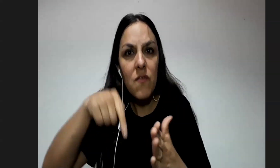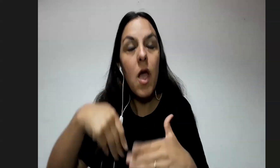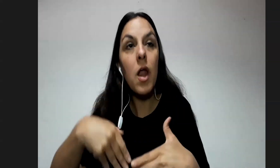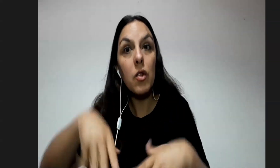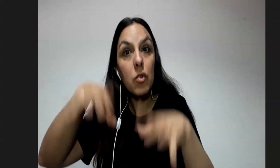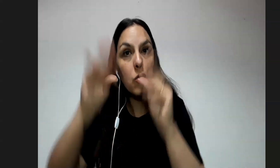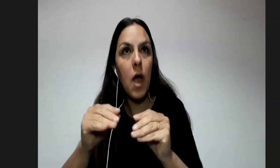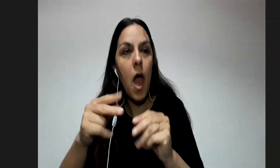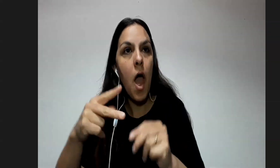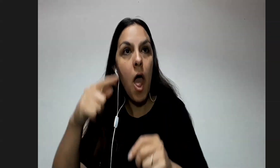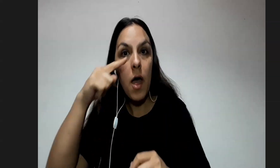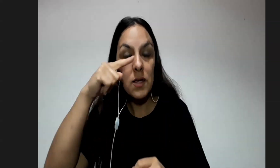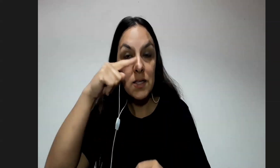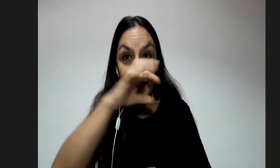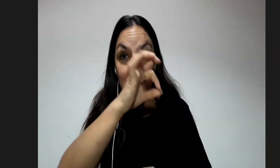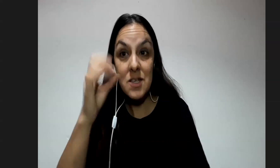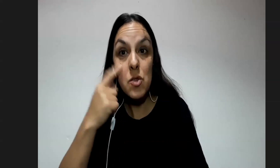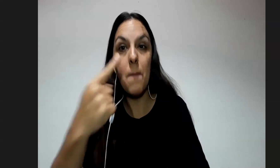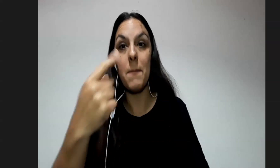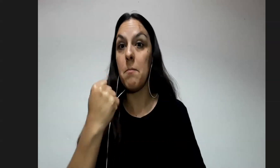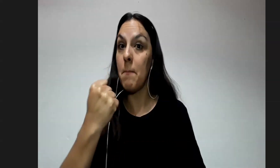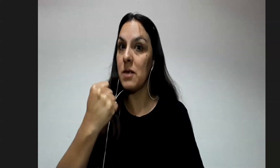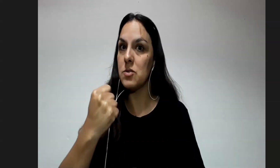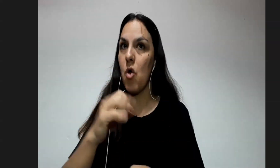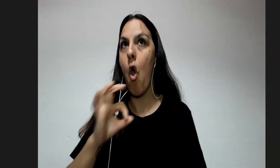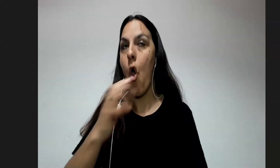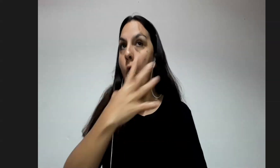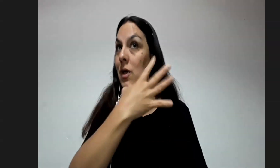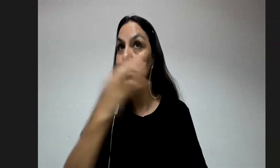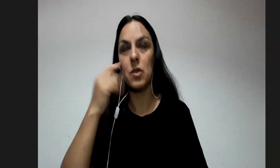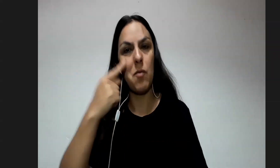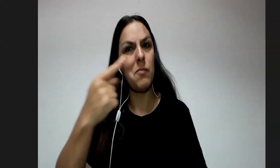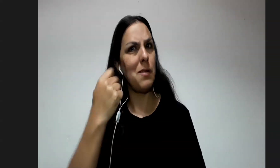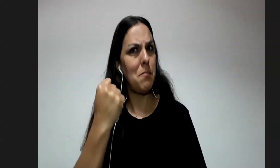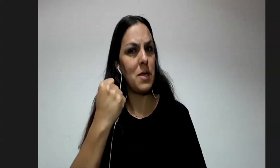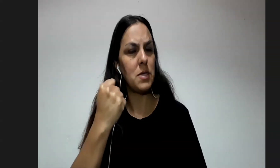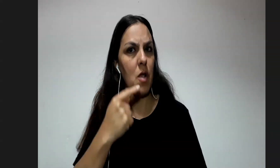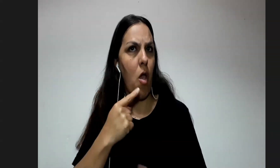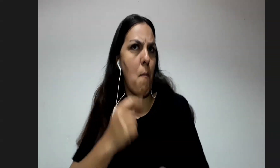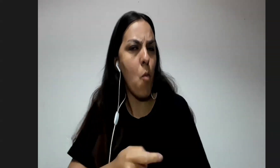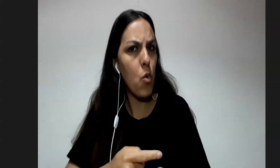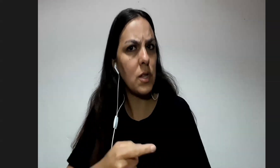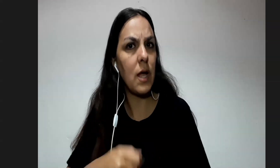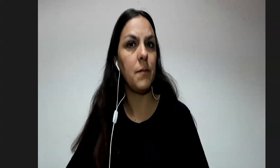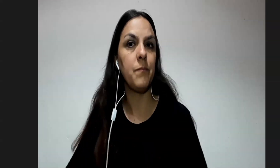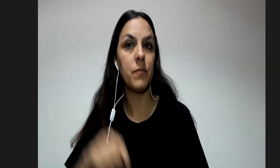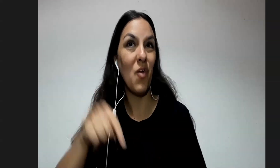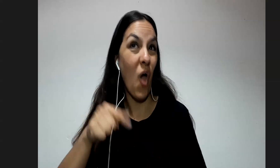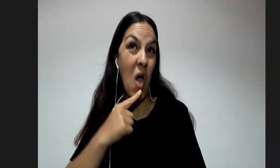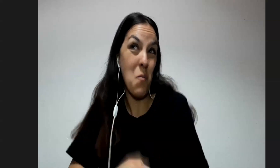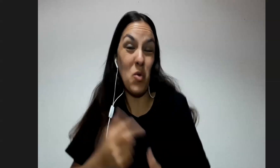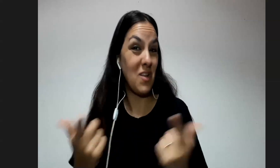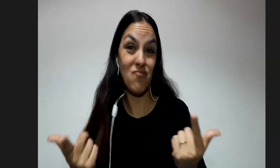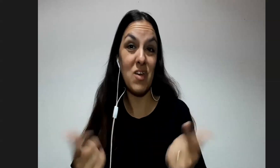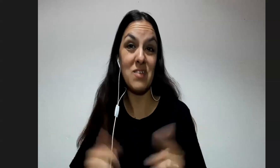700.000 pesos, por ejemplo, de 500.000 pesos, 700.000 pesos, una multa. Hoy no existen multas.